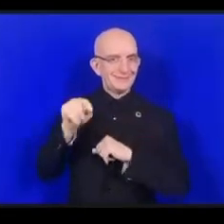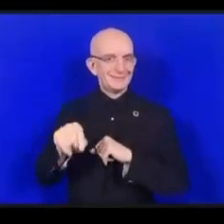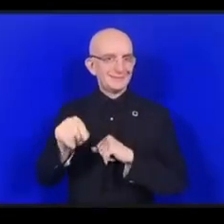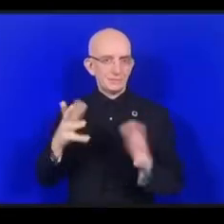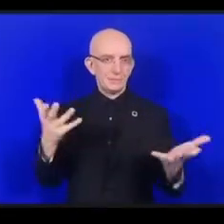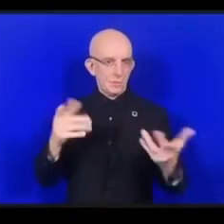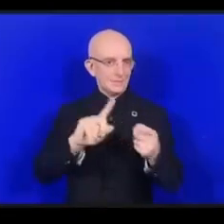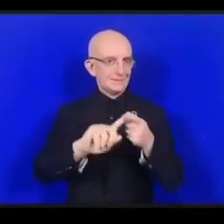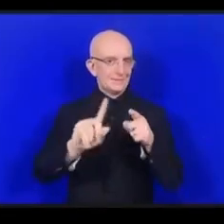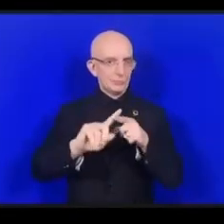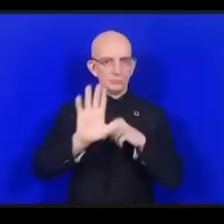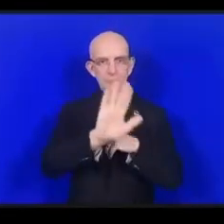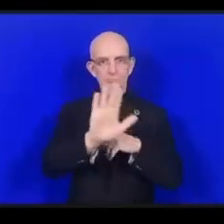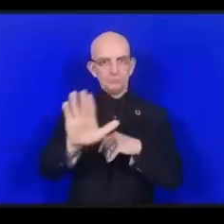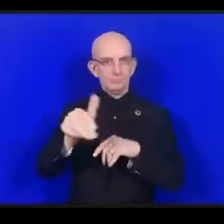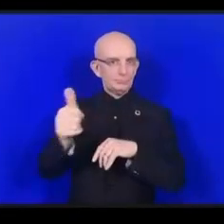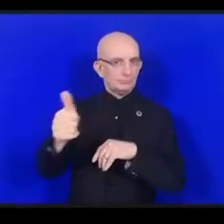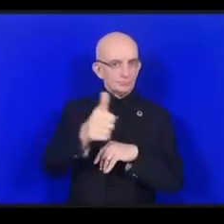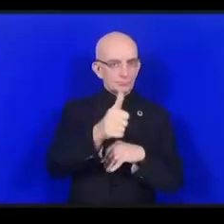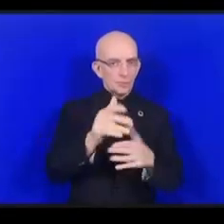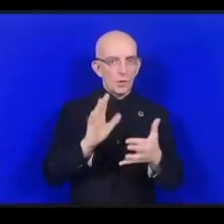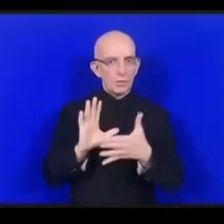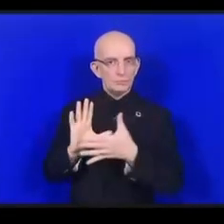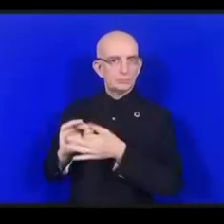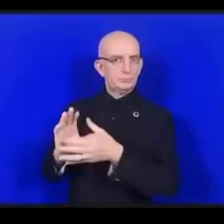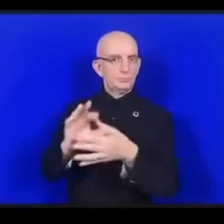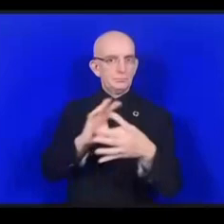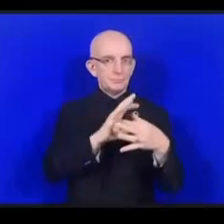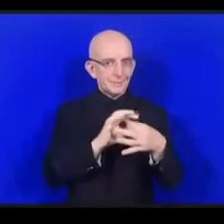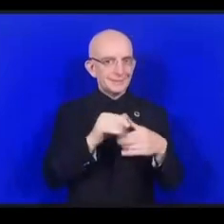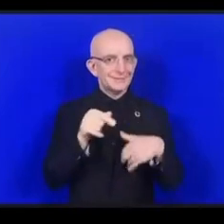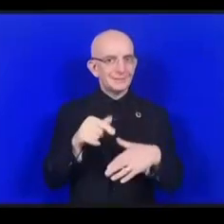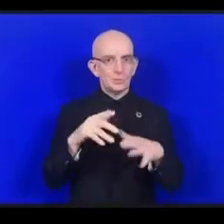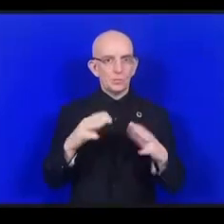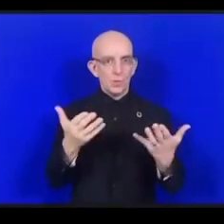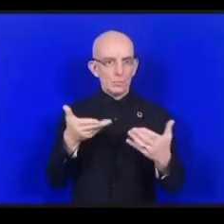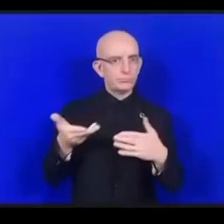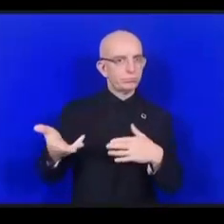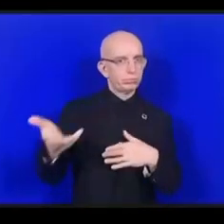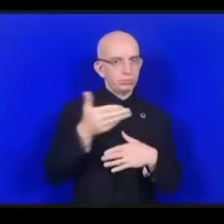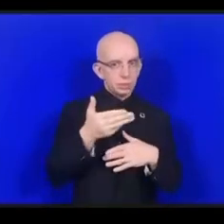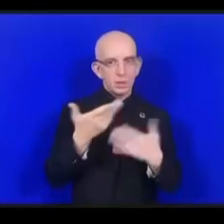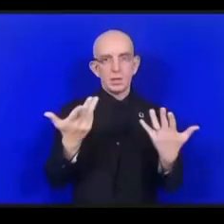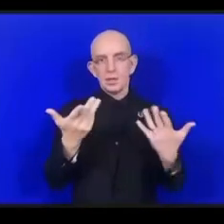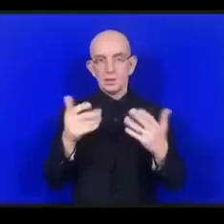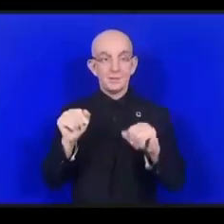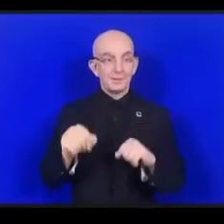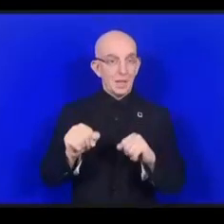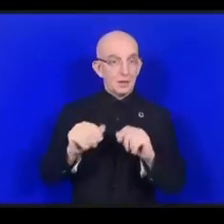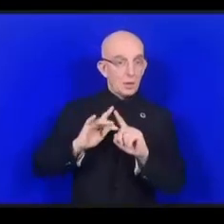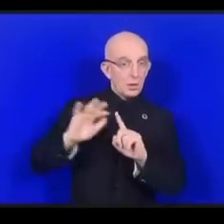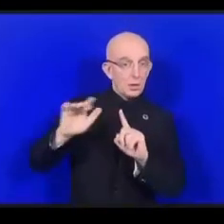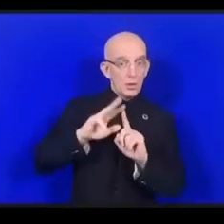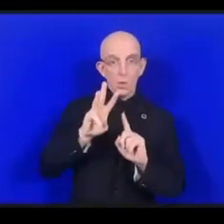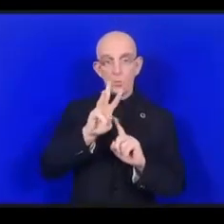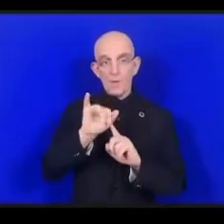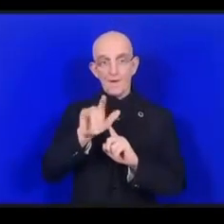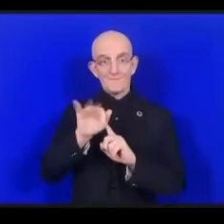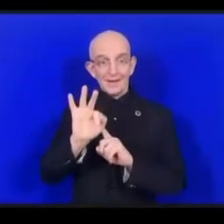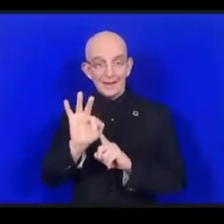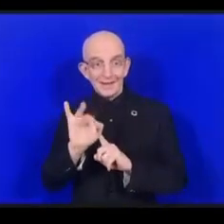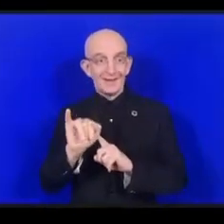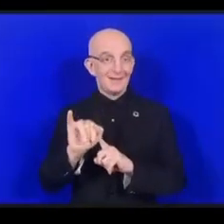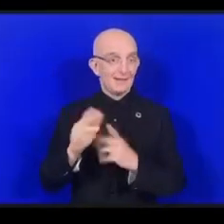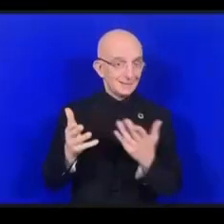disponible utilizando la la conexión estándar pero si no hay Lora un y muchas otras normas es una